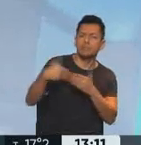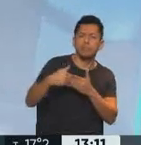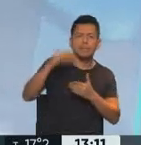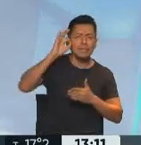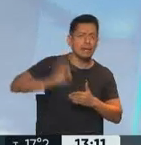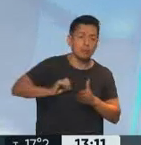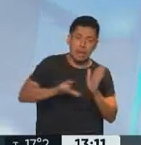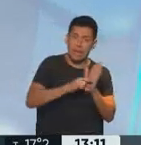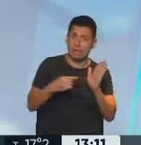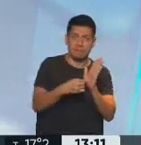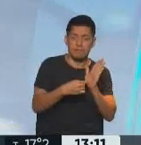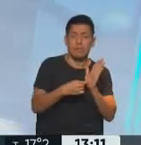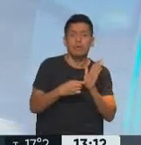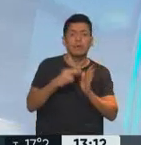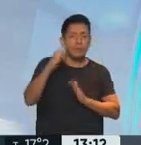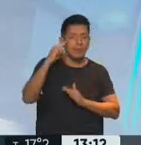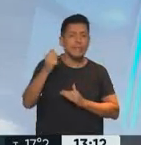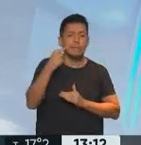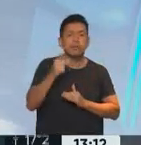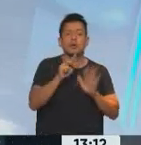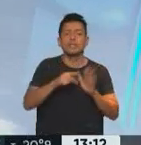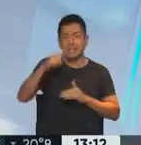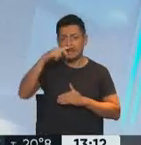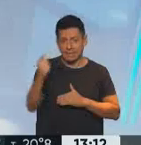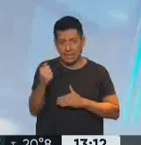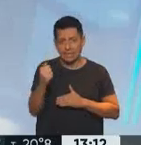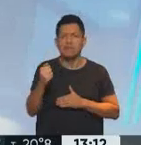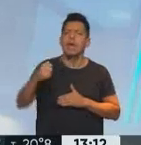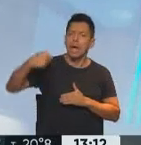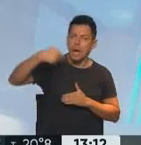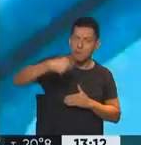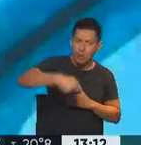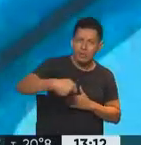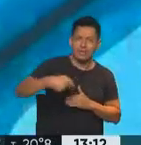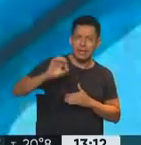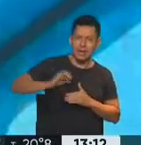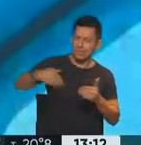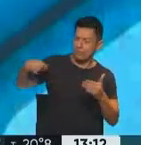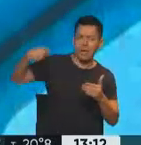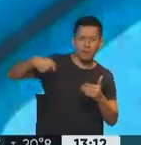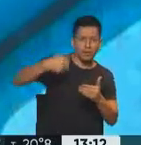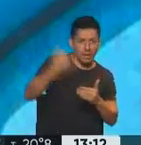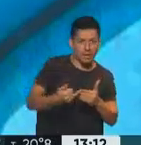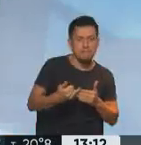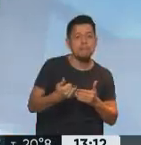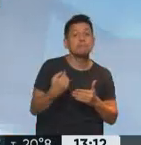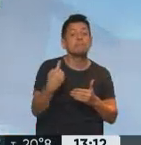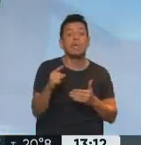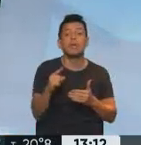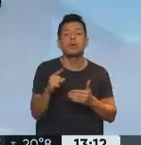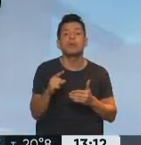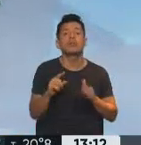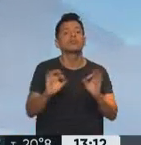906 1876 tienen aportes bien pero no los suficientes